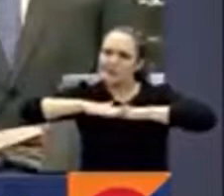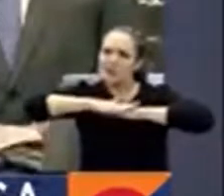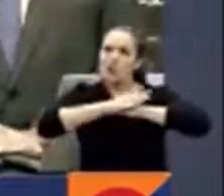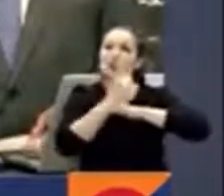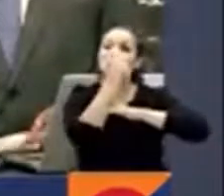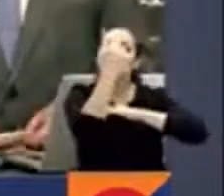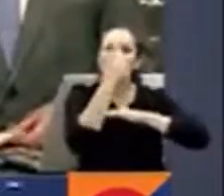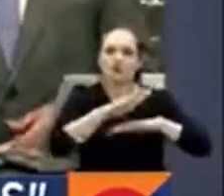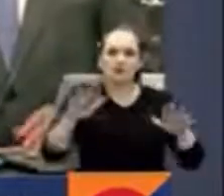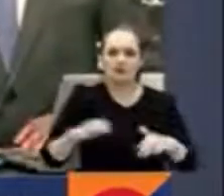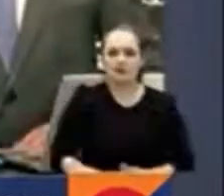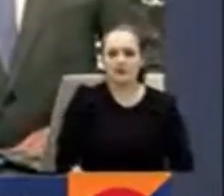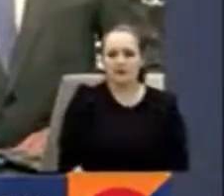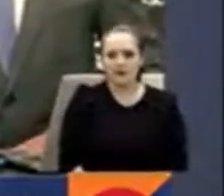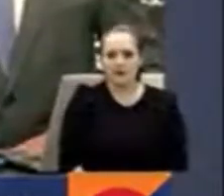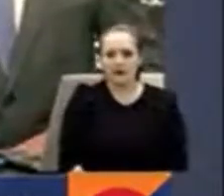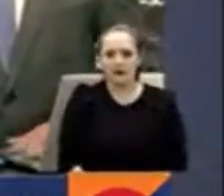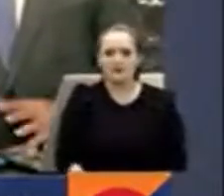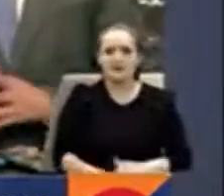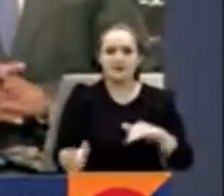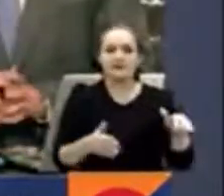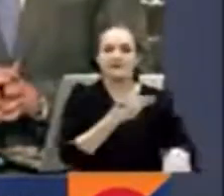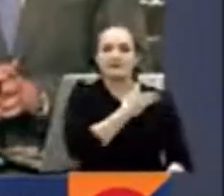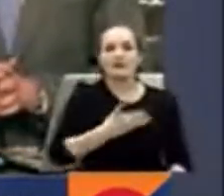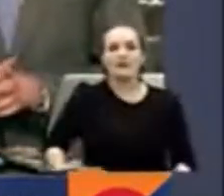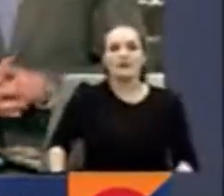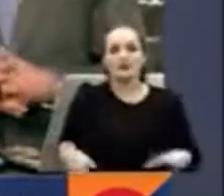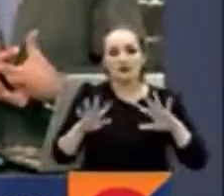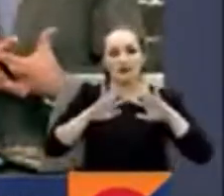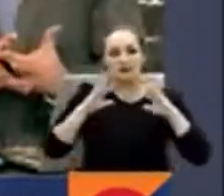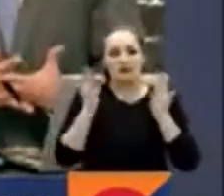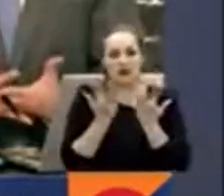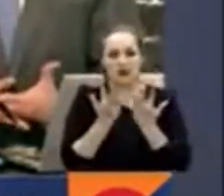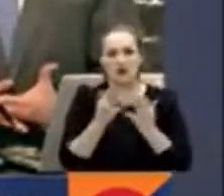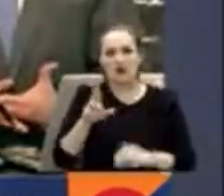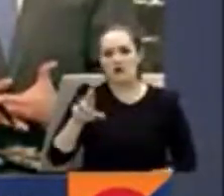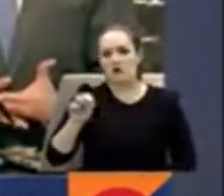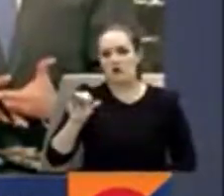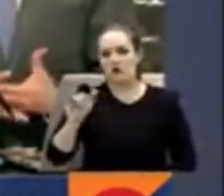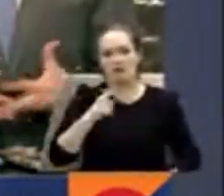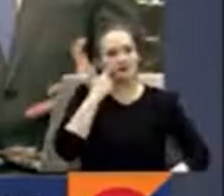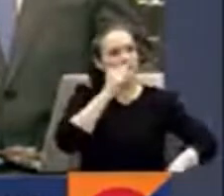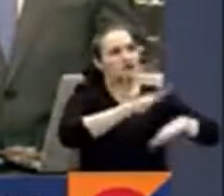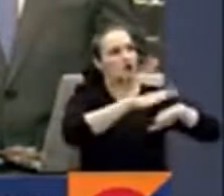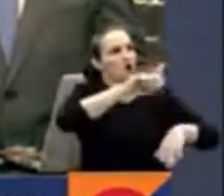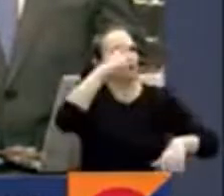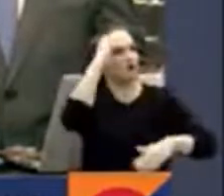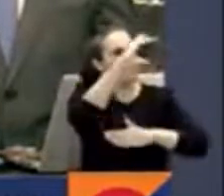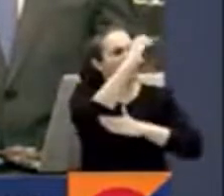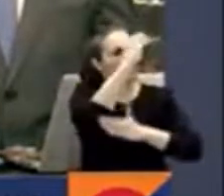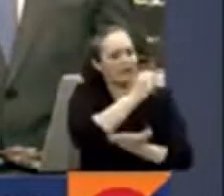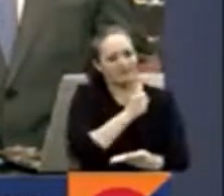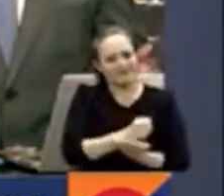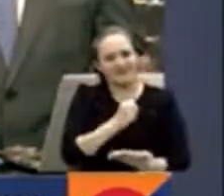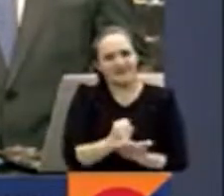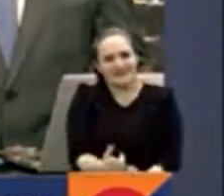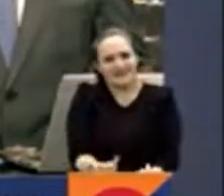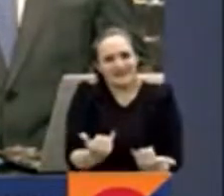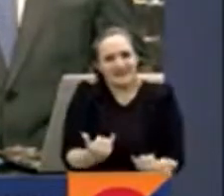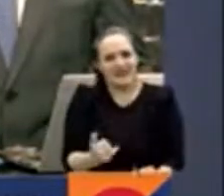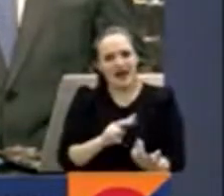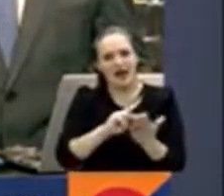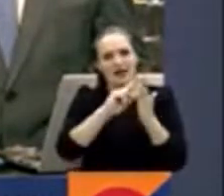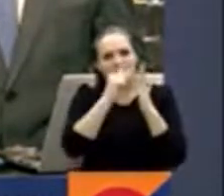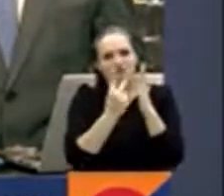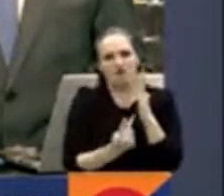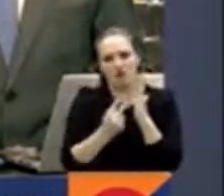carril. El presidente del Senado, Roy Barreras, hizo un llamado al gobierno nacional para que sean radicadas cuanto antes las reformas y